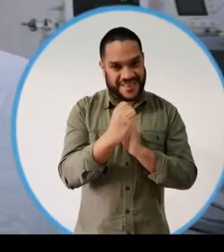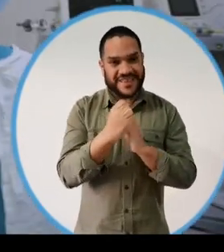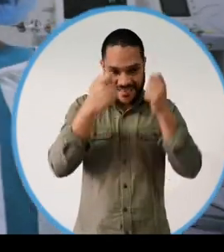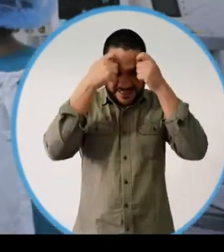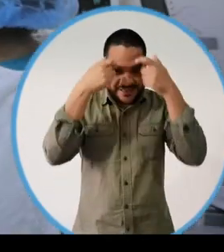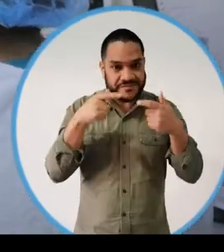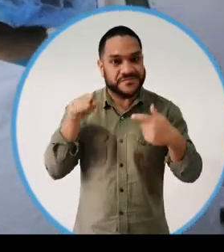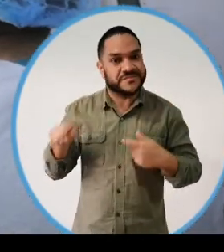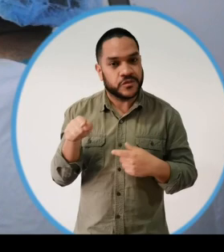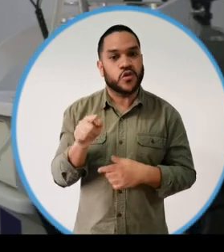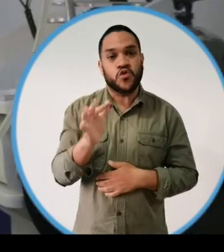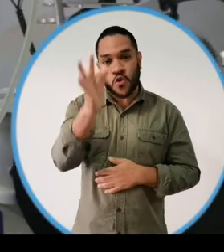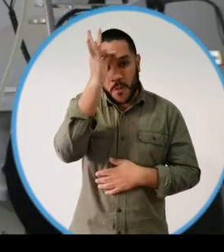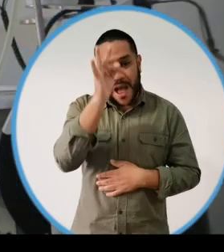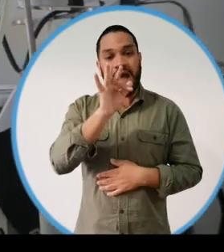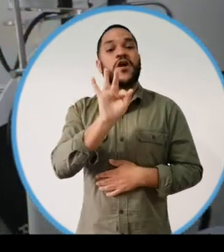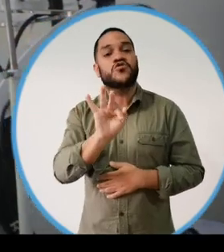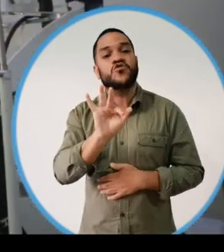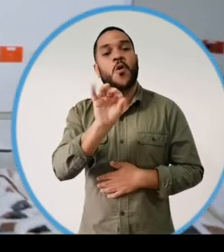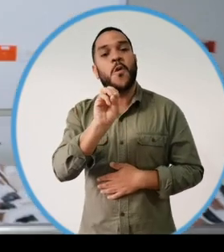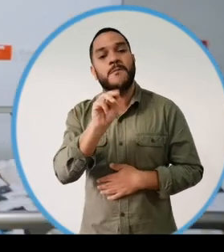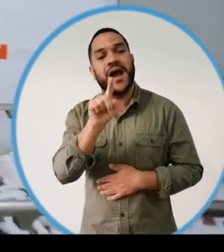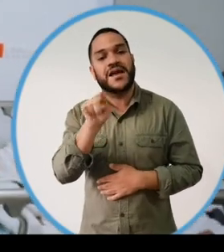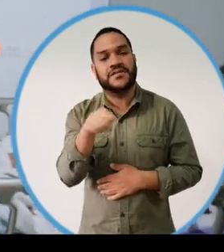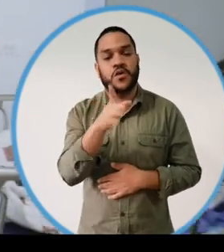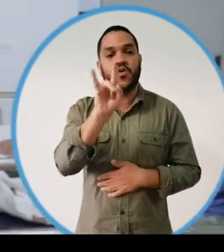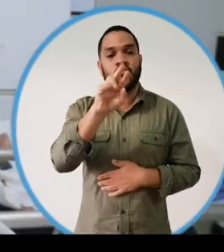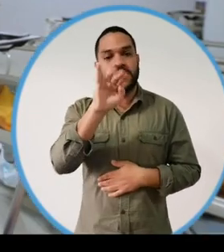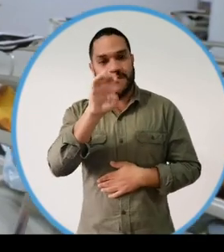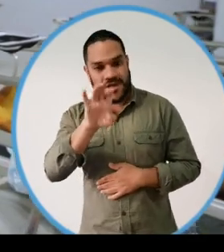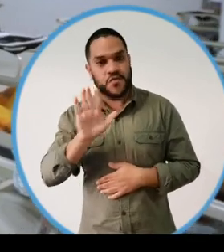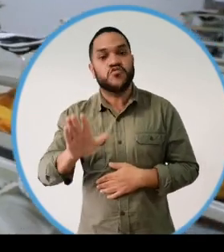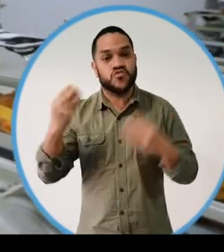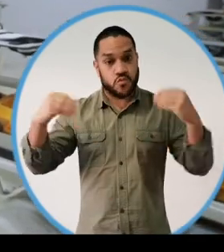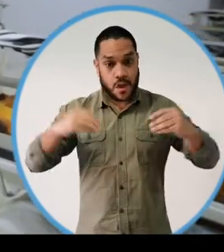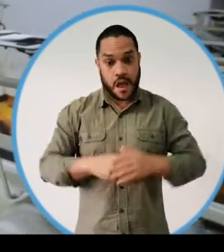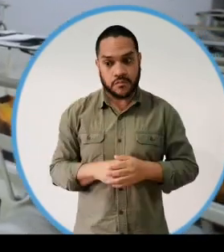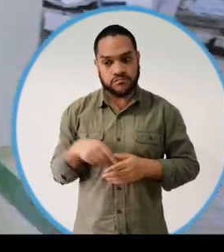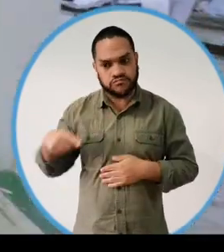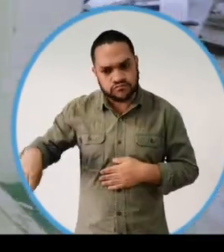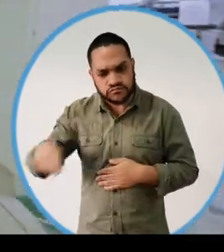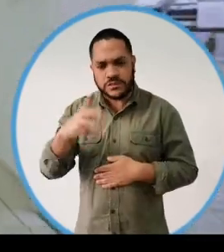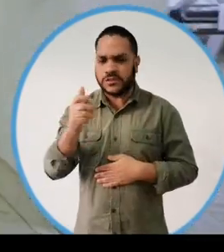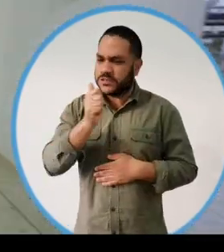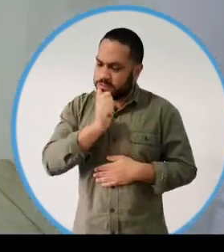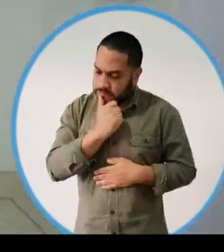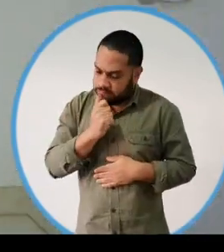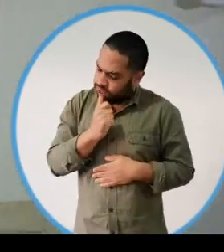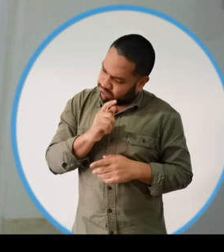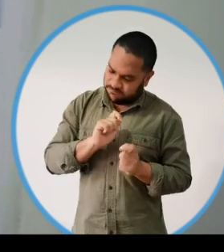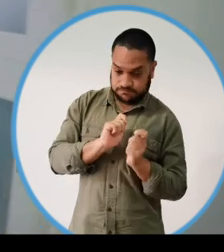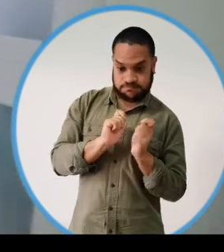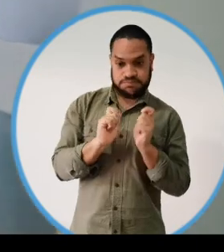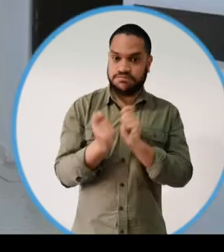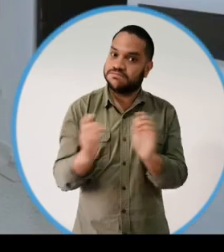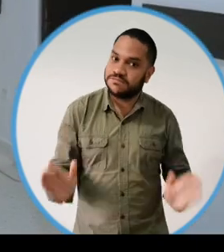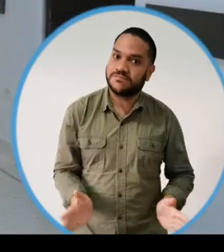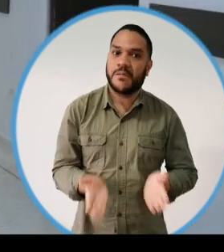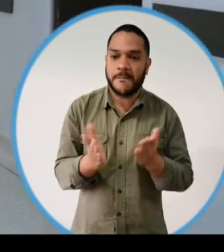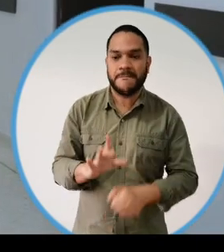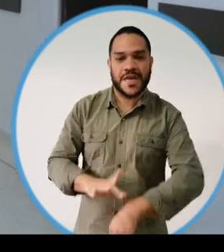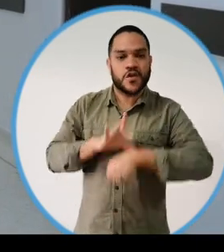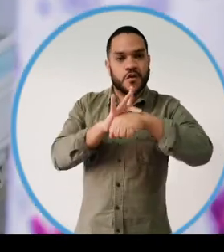Tuluá, además de ser una institución de referencia, es una institución resiliente que se transformó gracias al liderazgo del médico